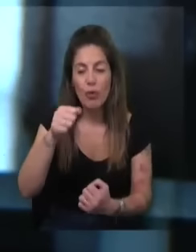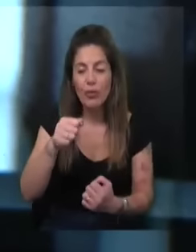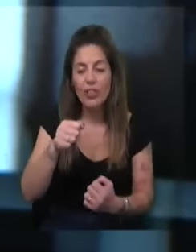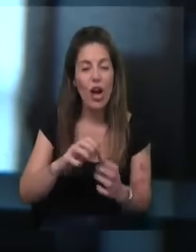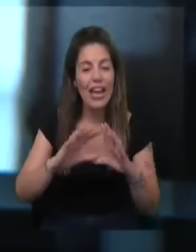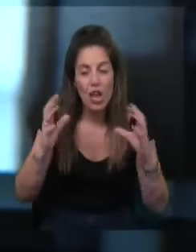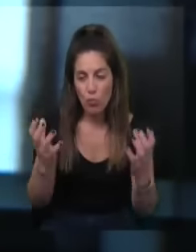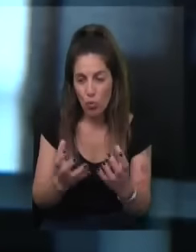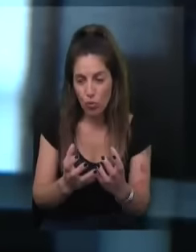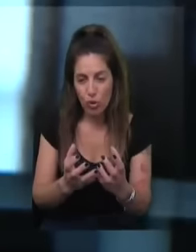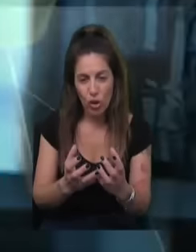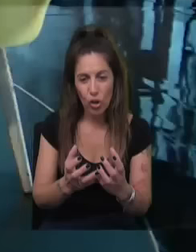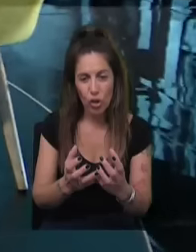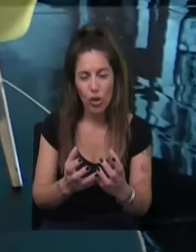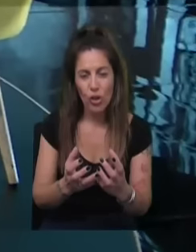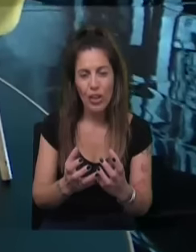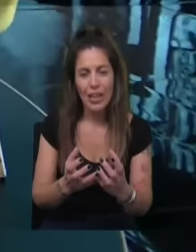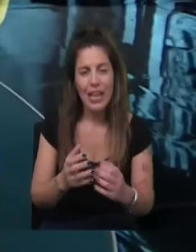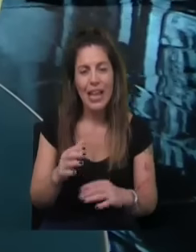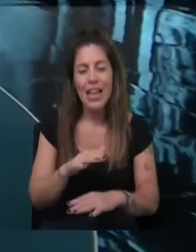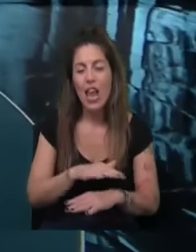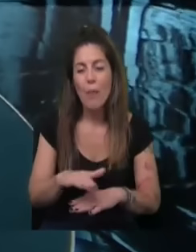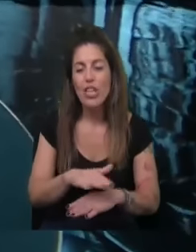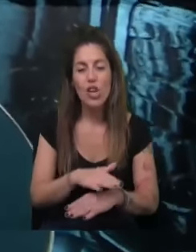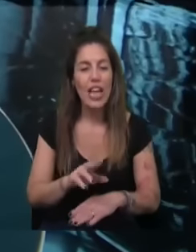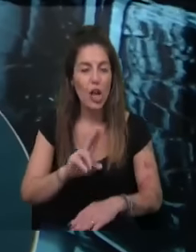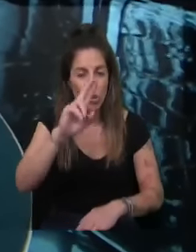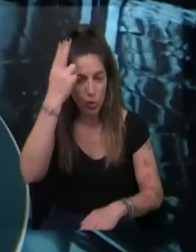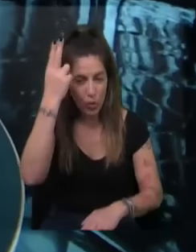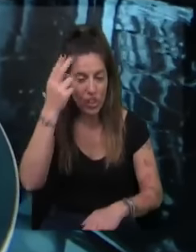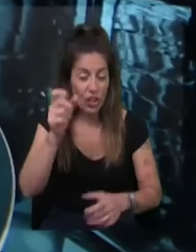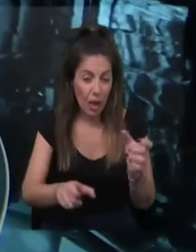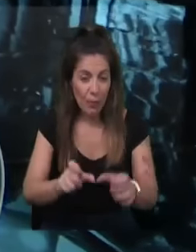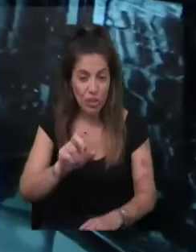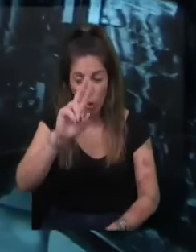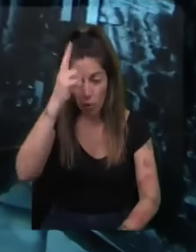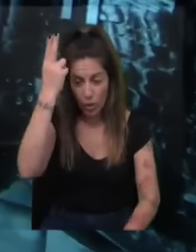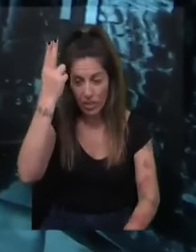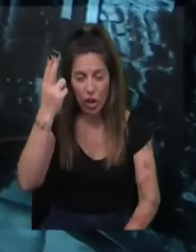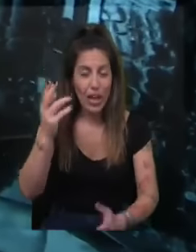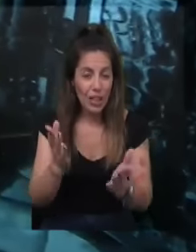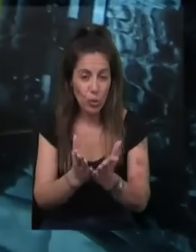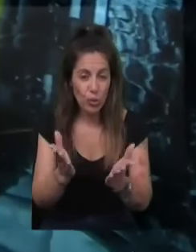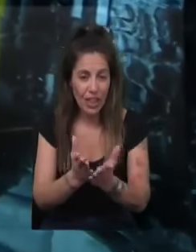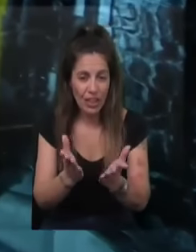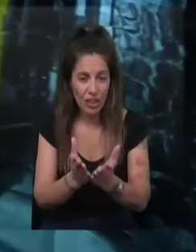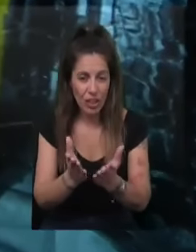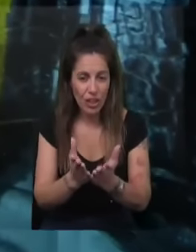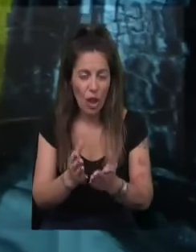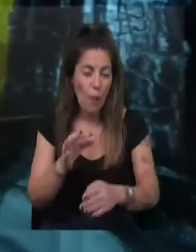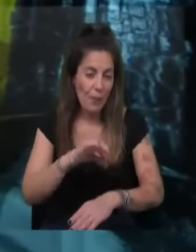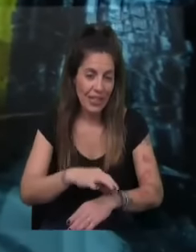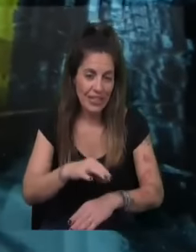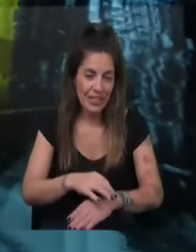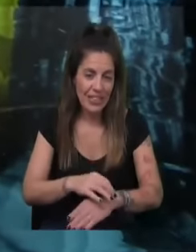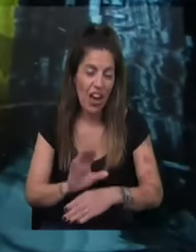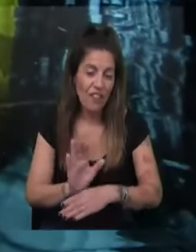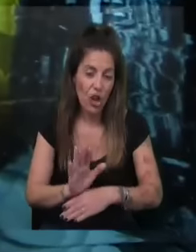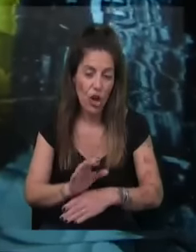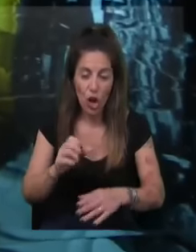mundo y La minoría de los uruguayos de la población que tenemos estudiando como médicos biólogos